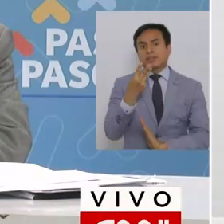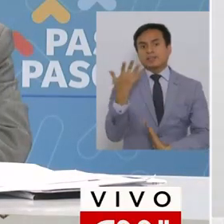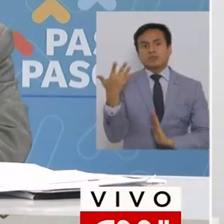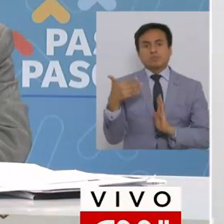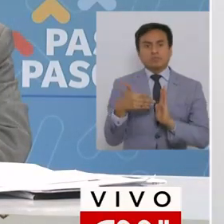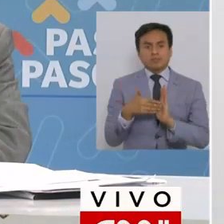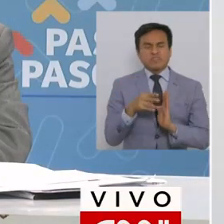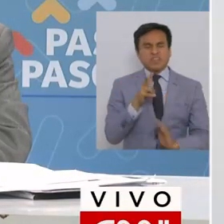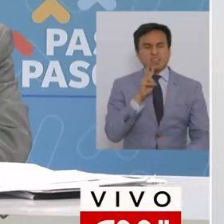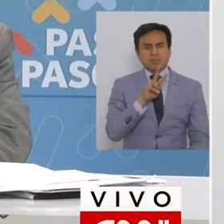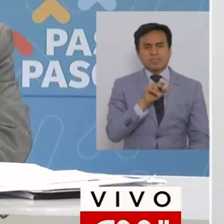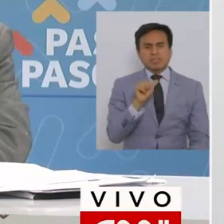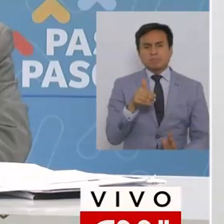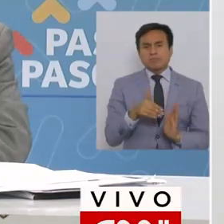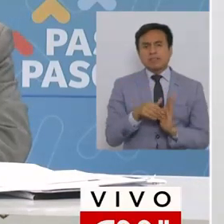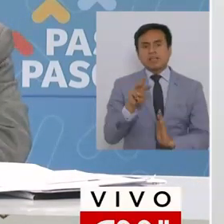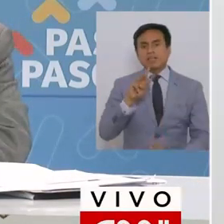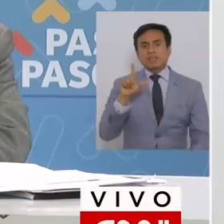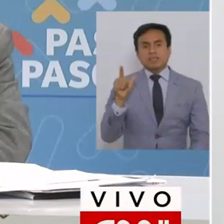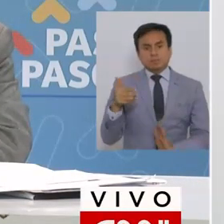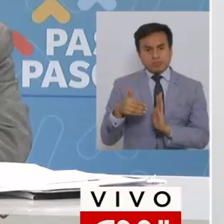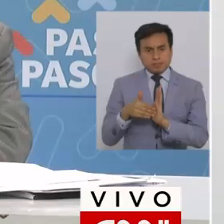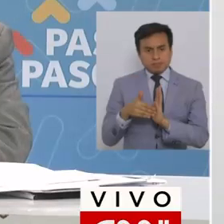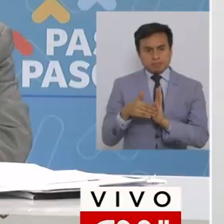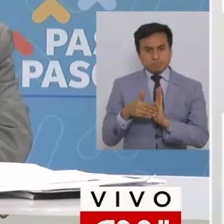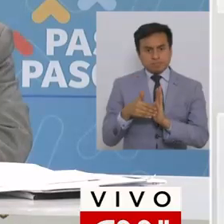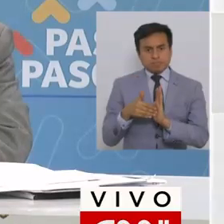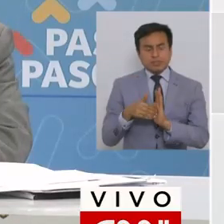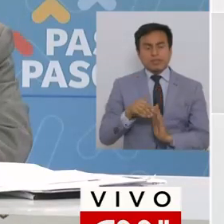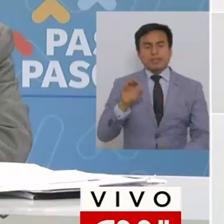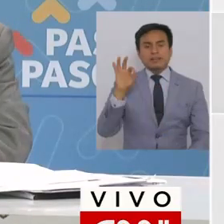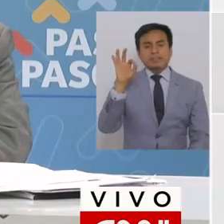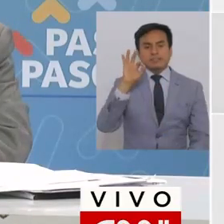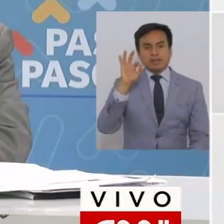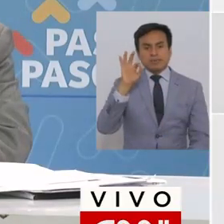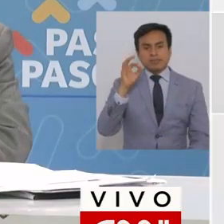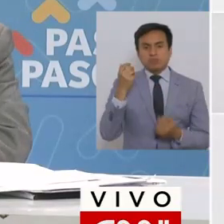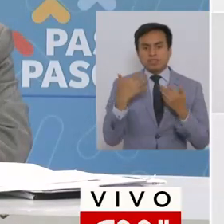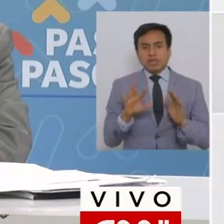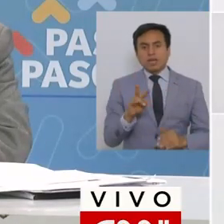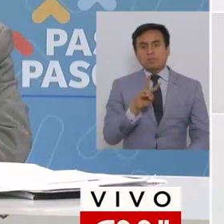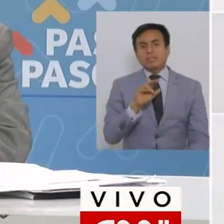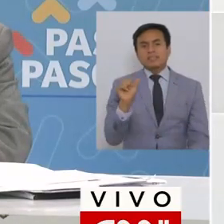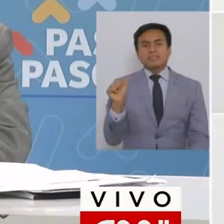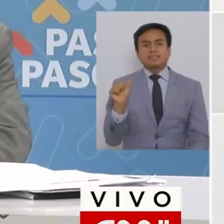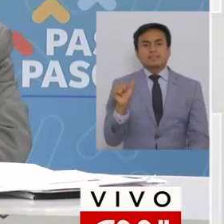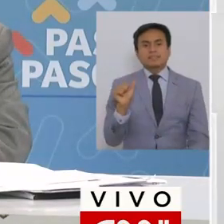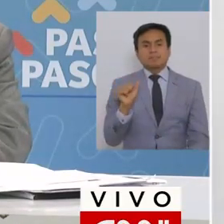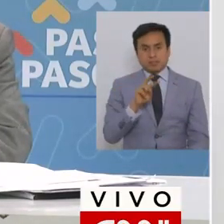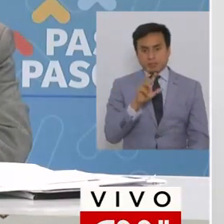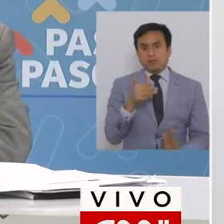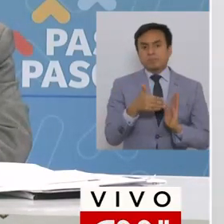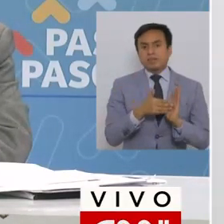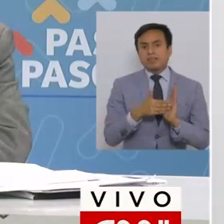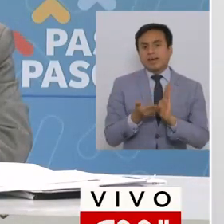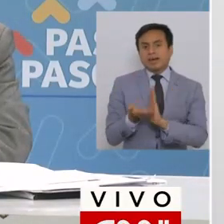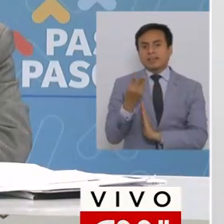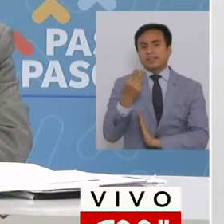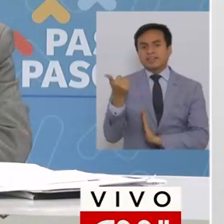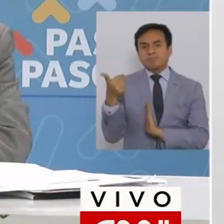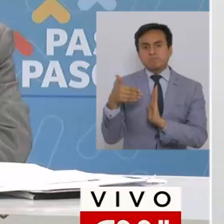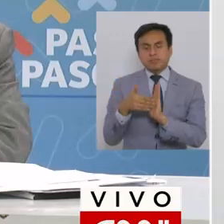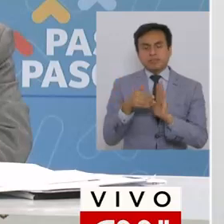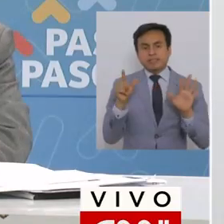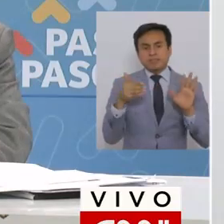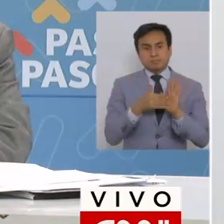El viernes de 26.000 a 37.000. El sábado ya fue de 29.000 a 36.000, o sea,